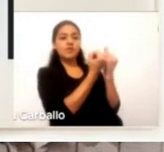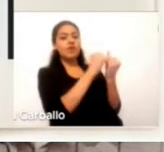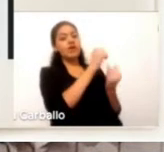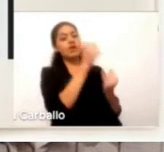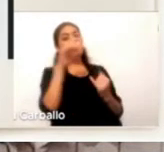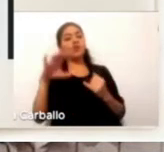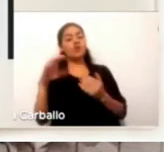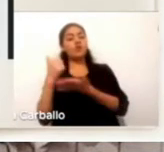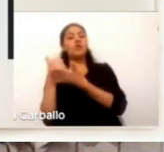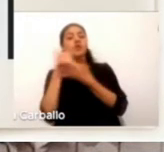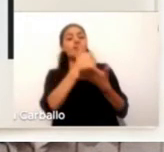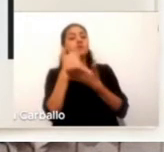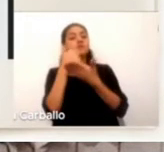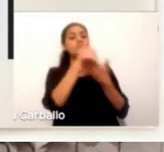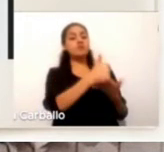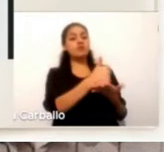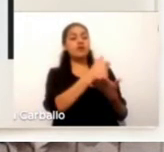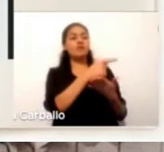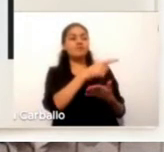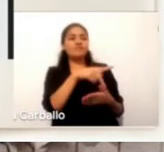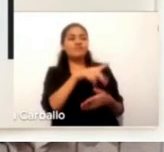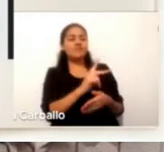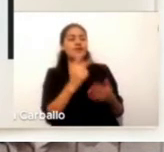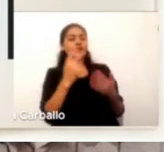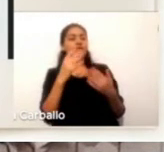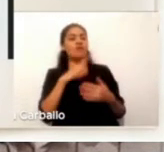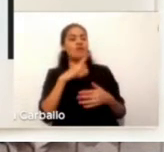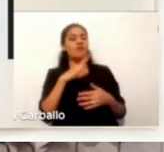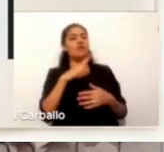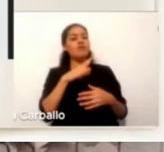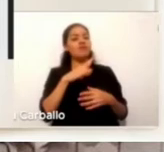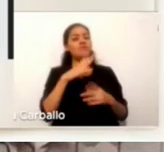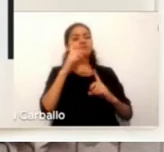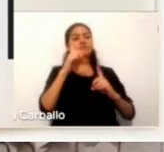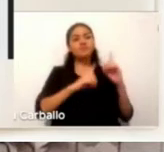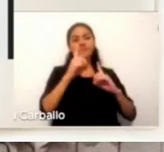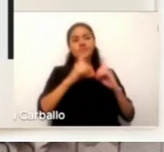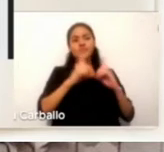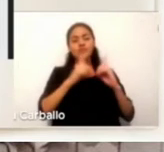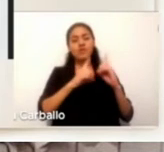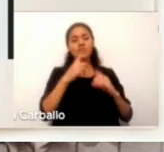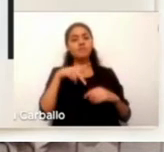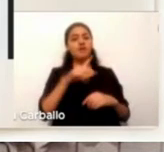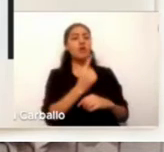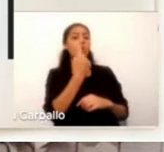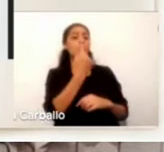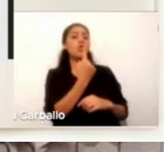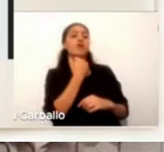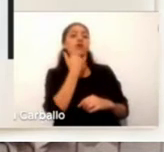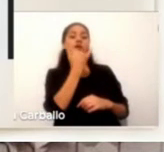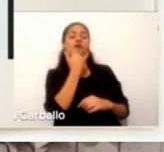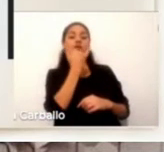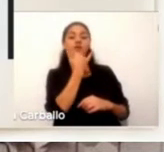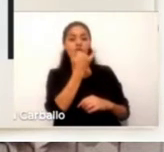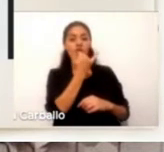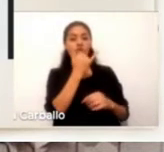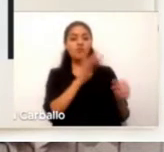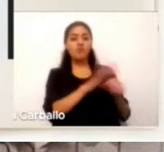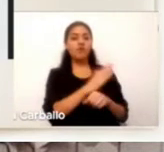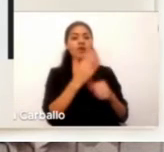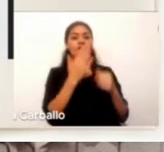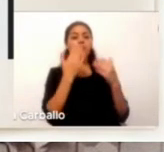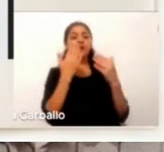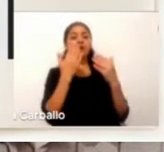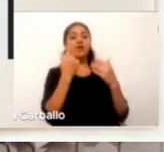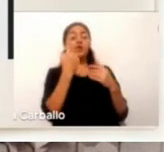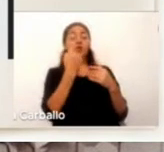presumirse que estamos ante una inconsistencia que únicamente versa con un error al asentar u omitir el llenado de un